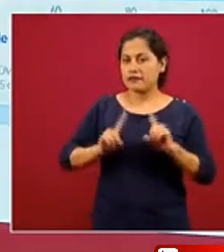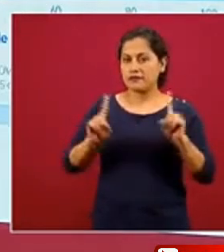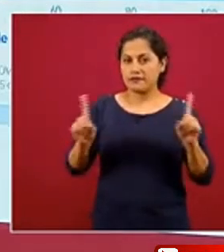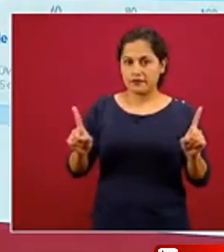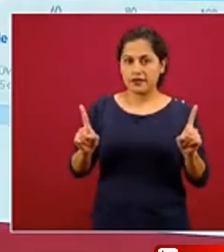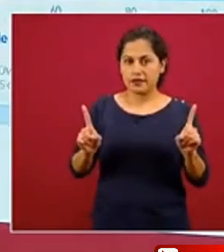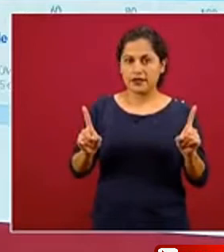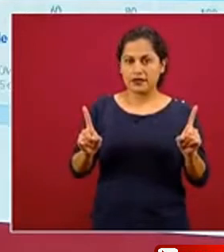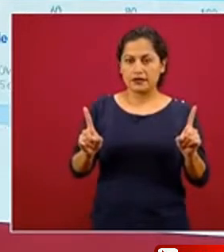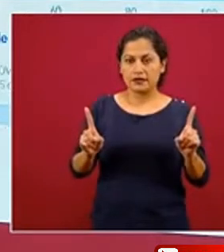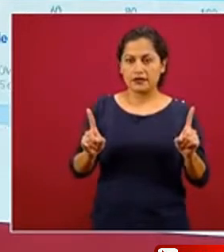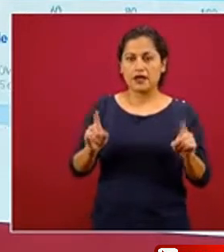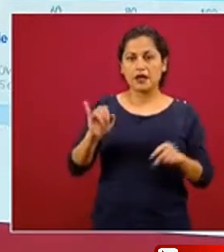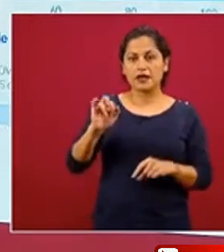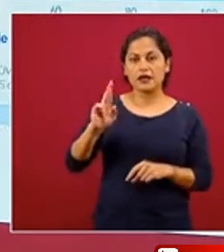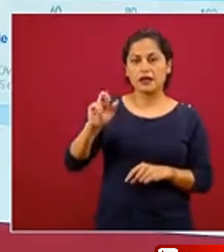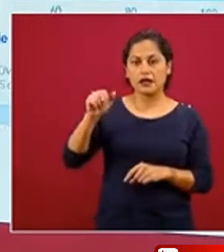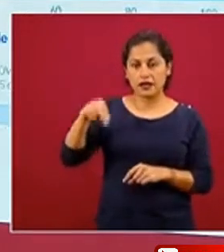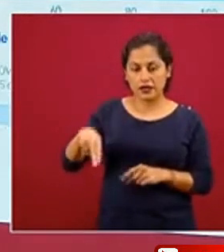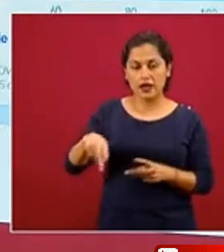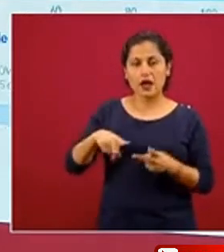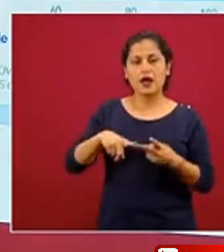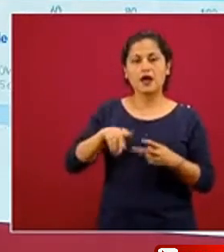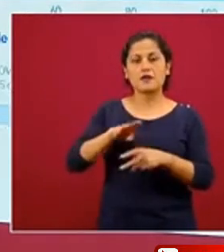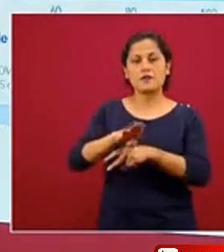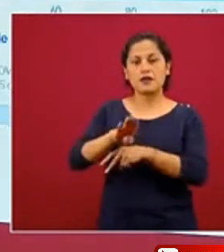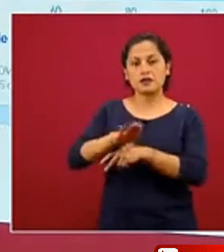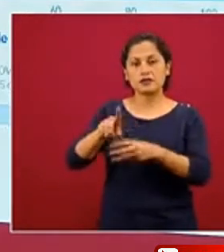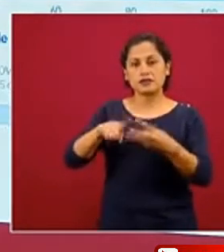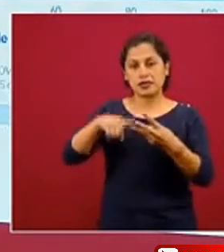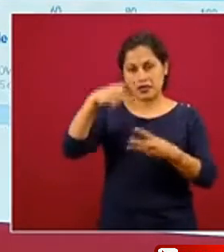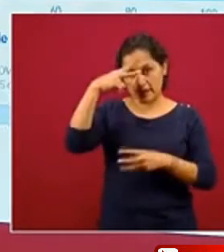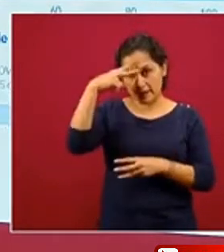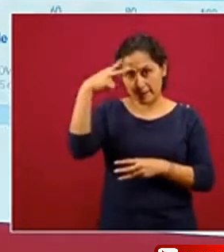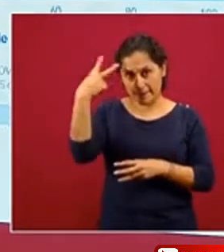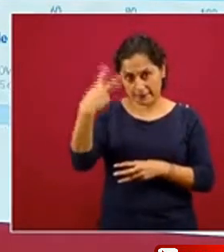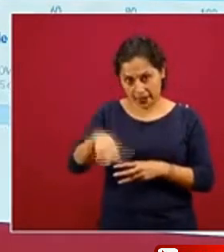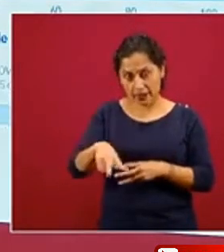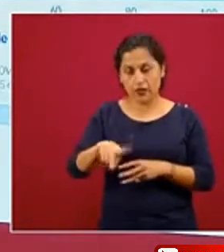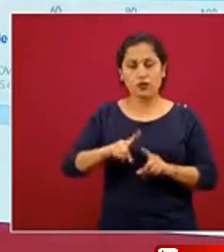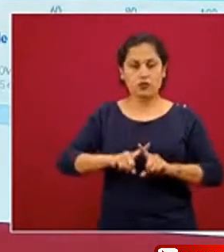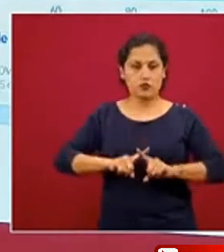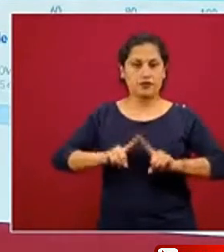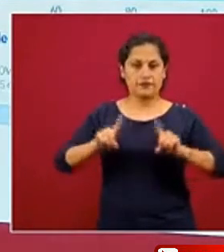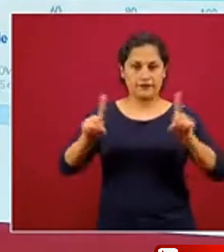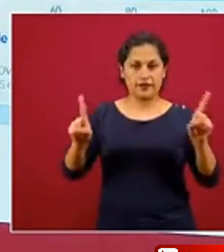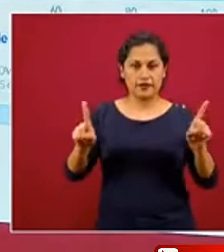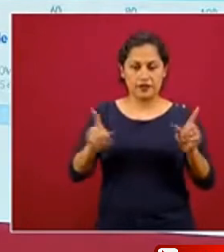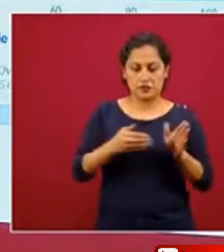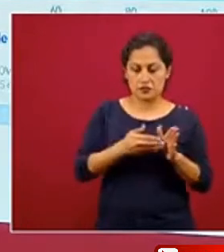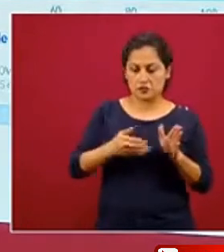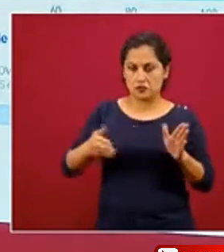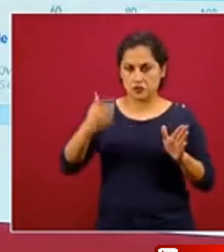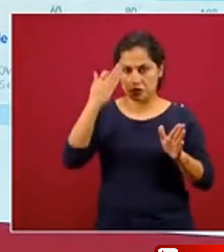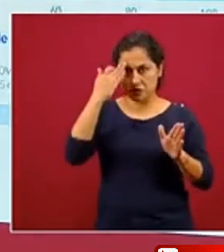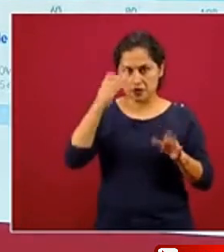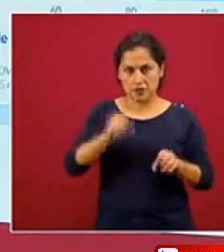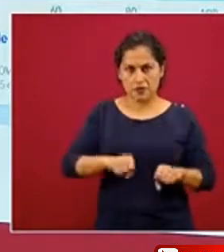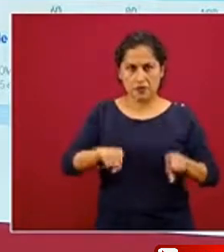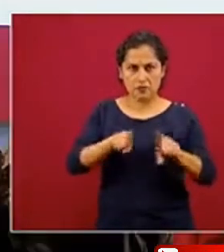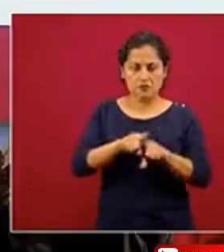que experimentaron Irán, Brasil y México en los primeros 20 o 25